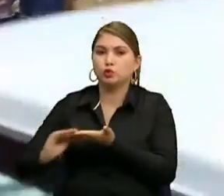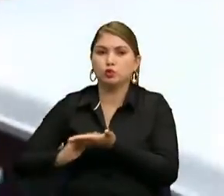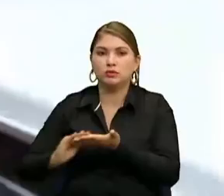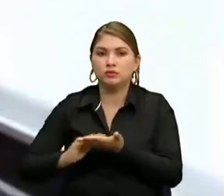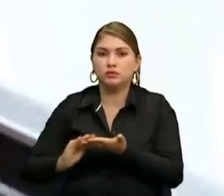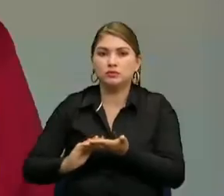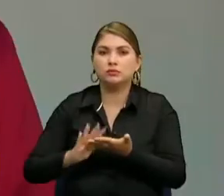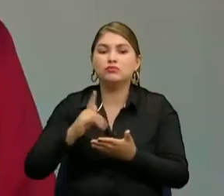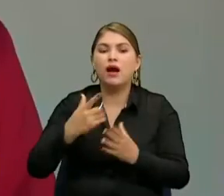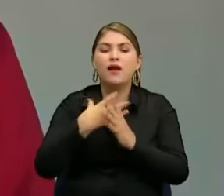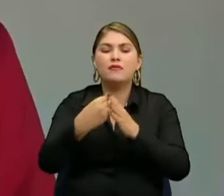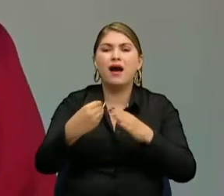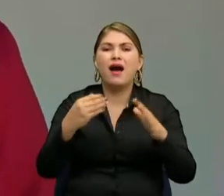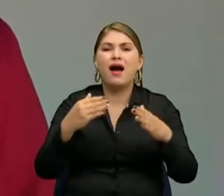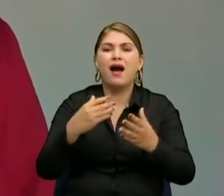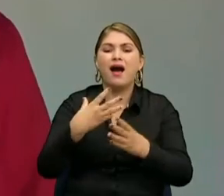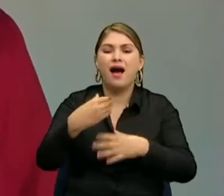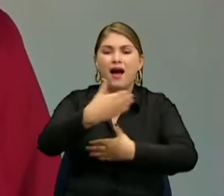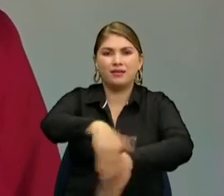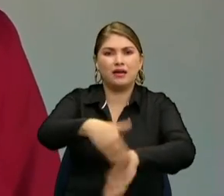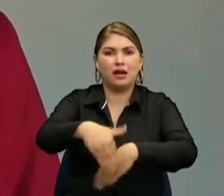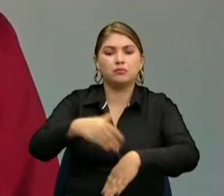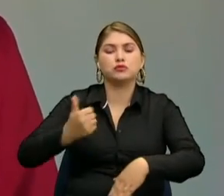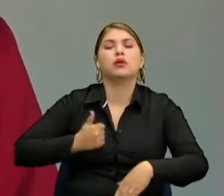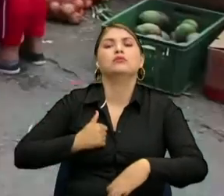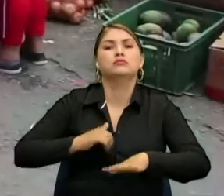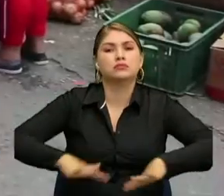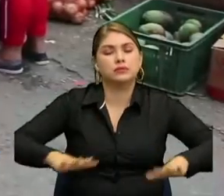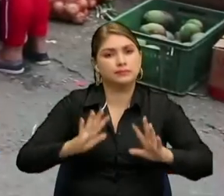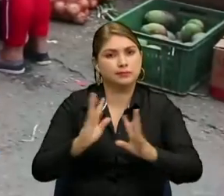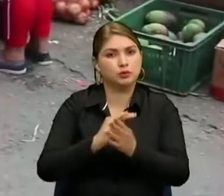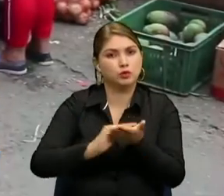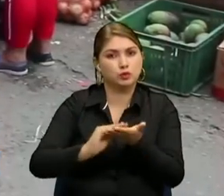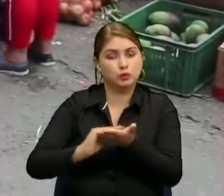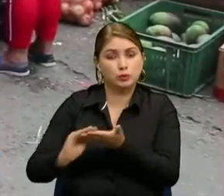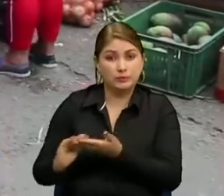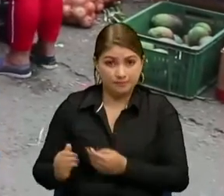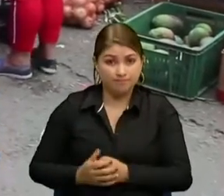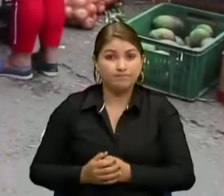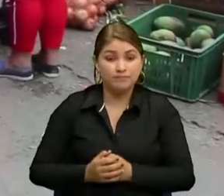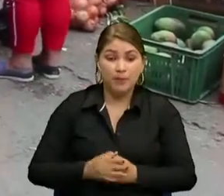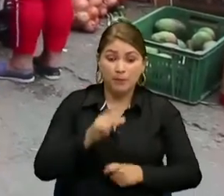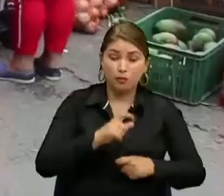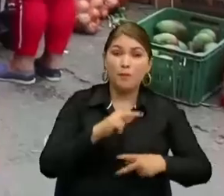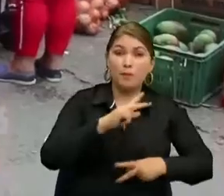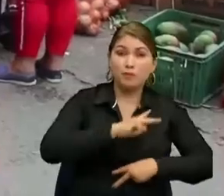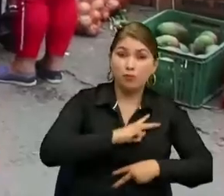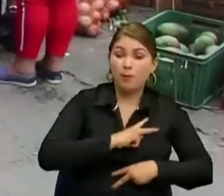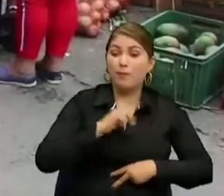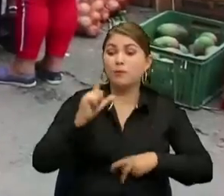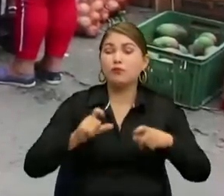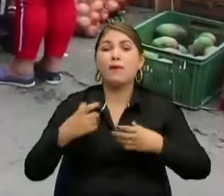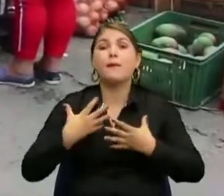es la ocupación de las calles y aceras por parte de vendedores ambulantes. Lo cierto es que tanto propietarios como